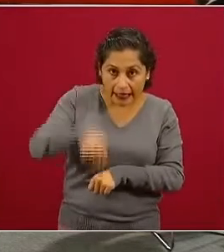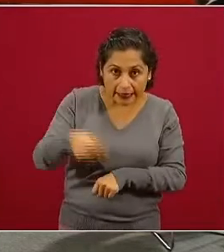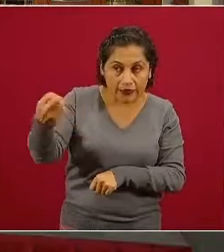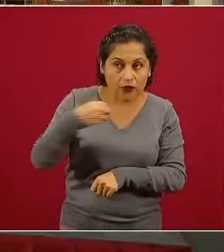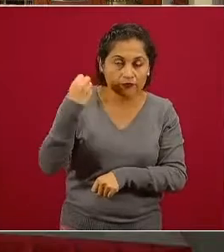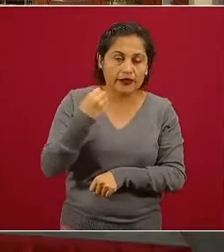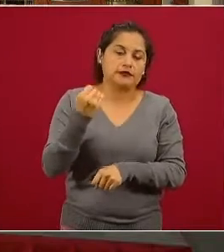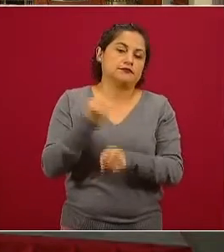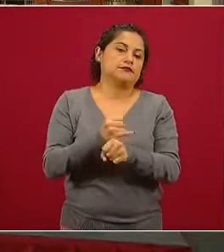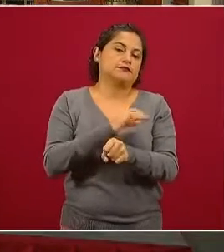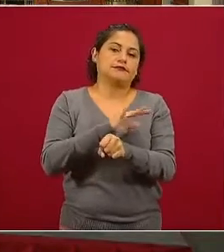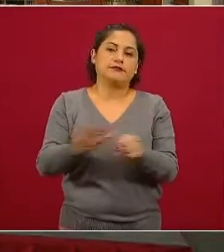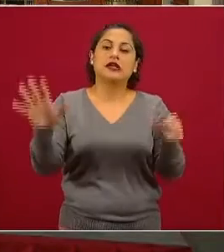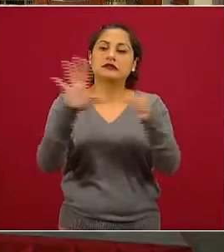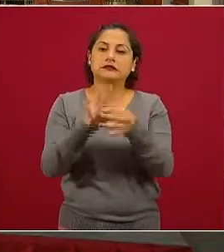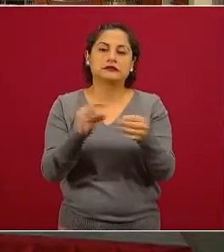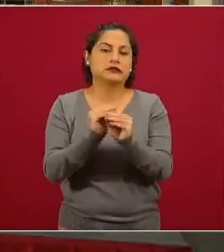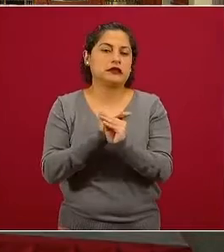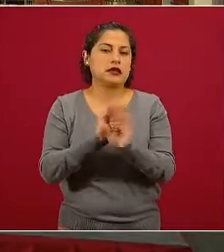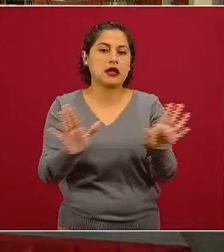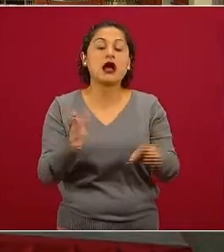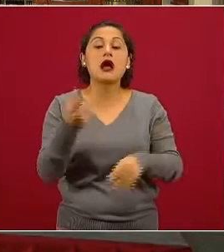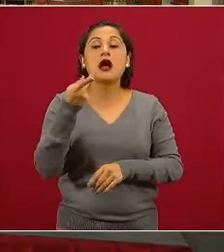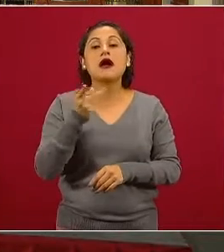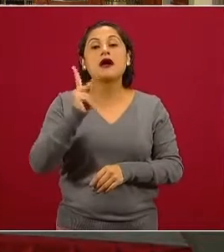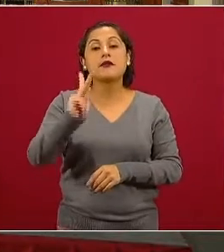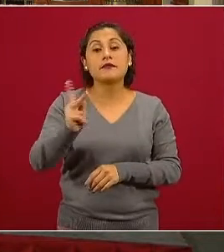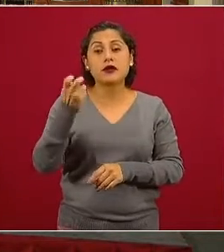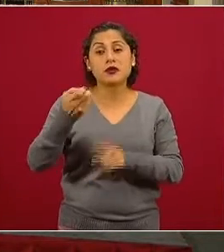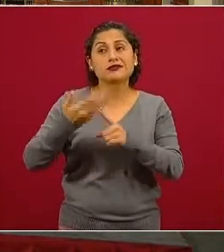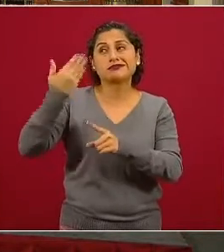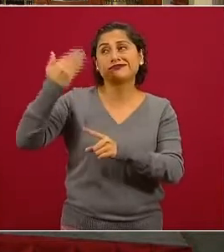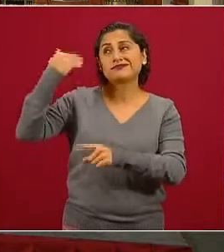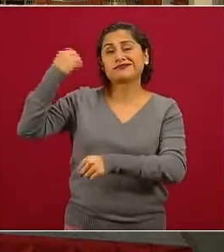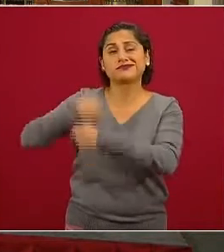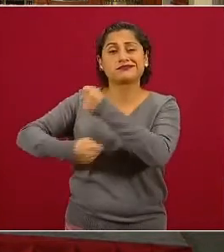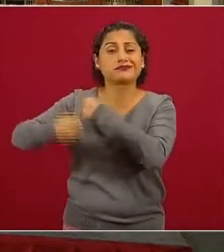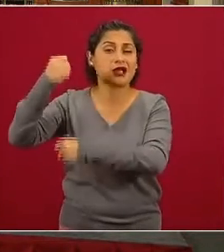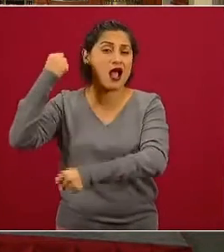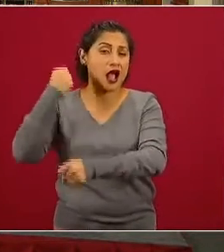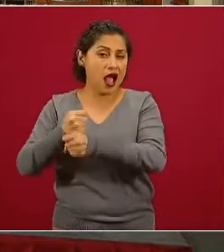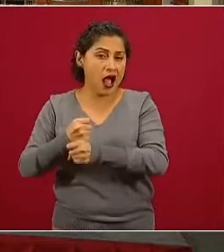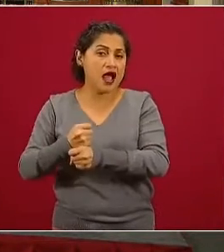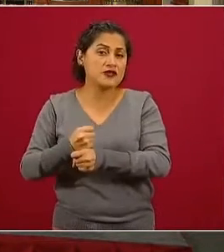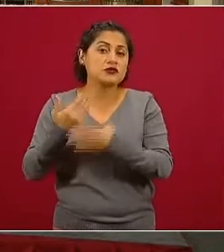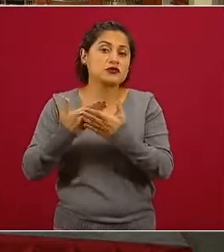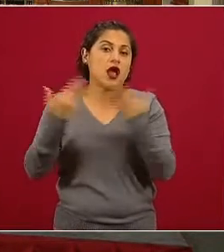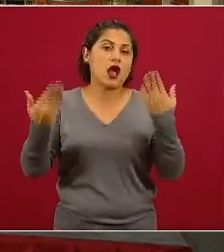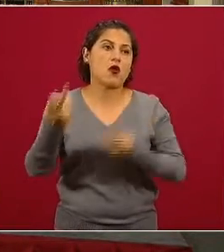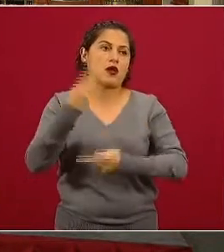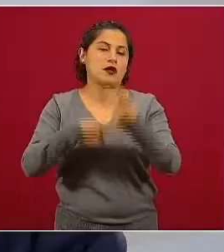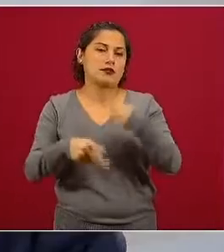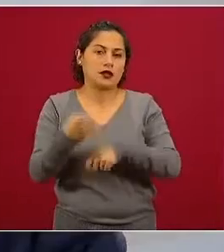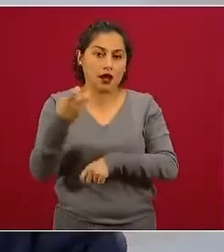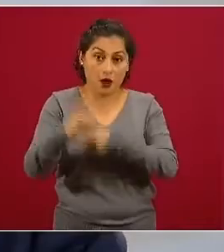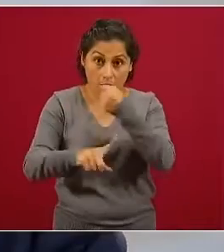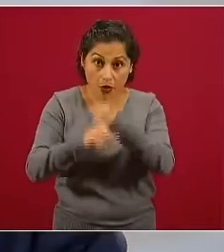olas de desconfianza, descreencia con relación a todas las, digamos,